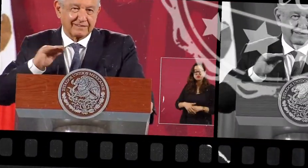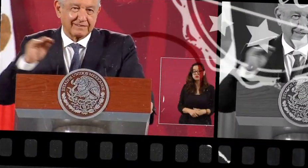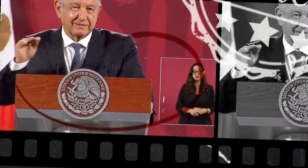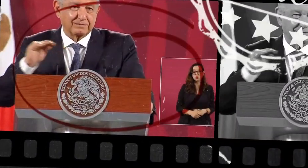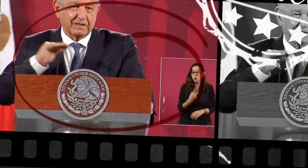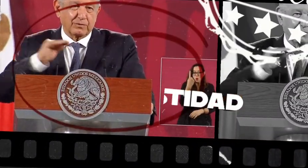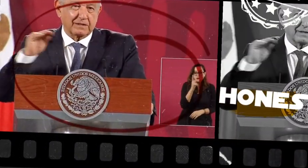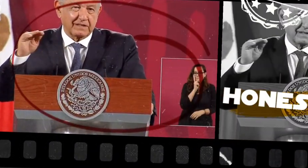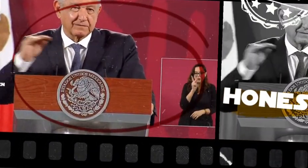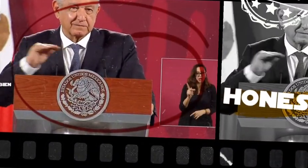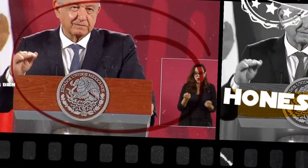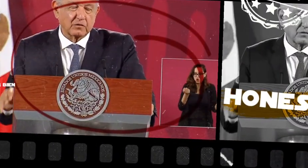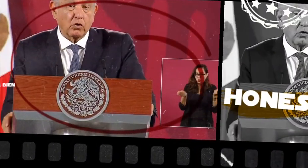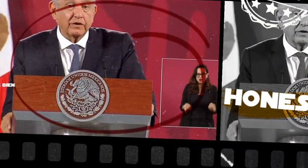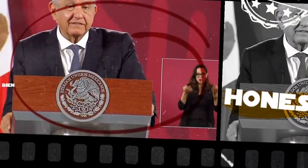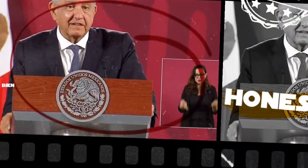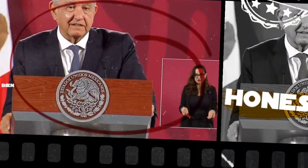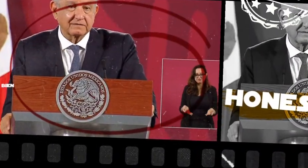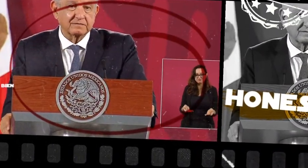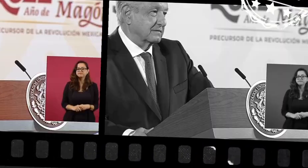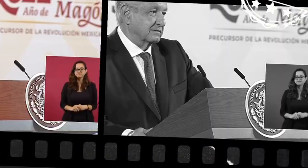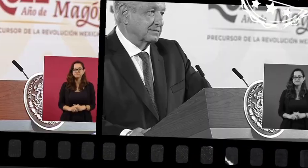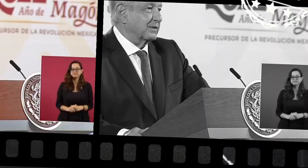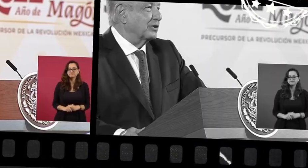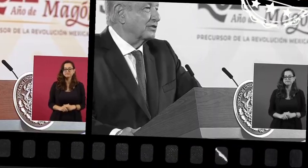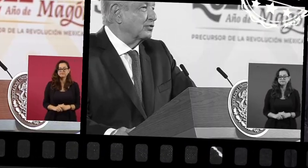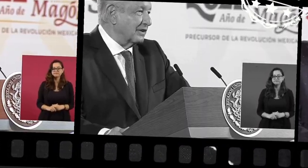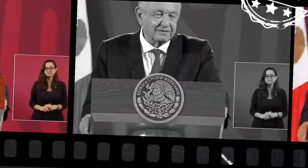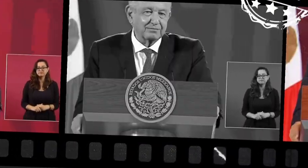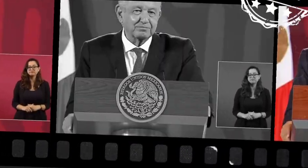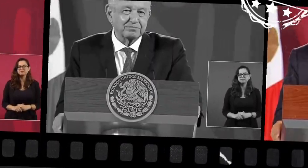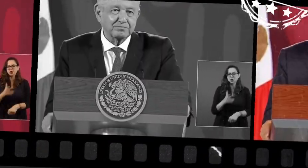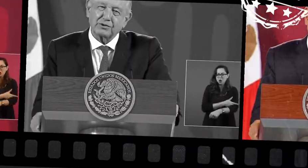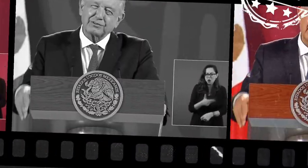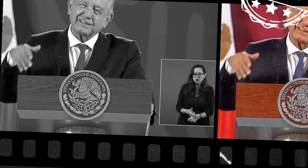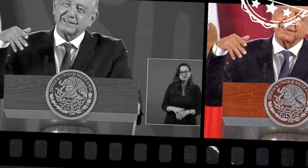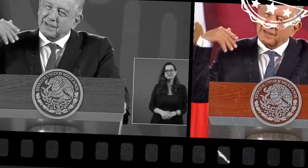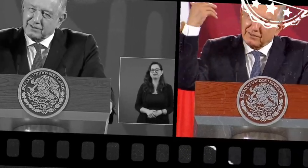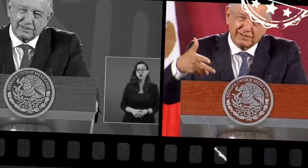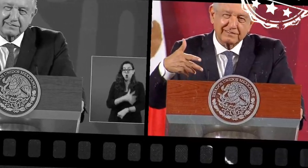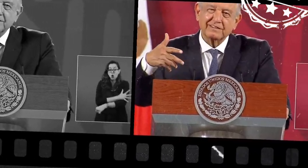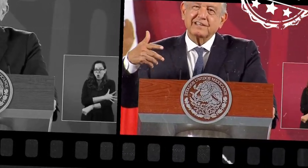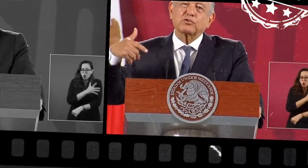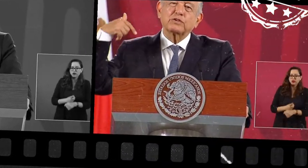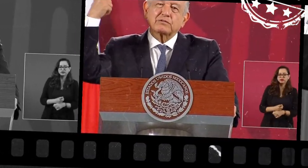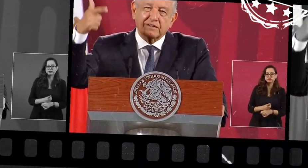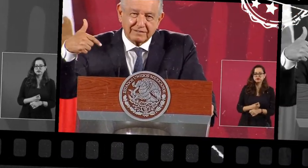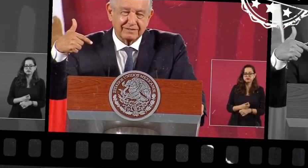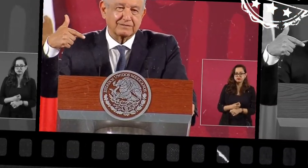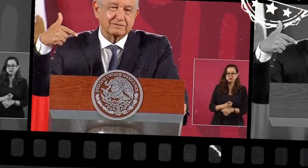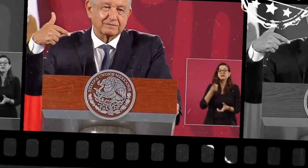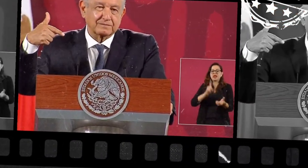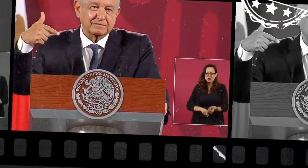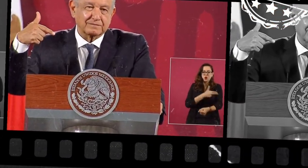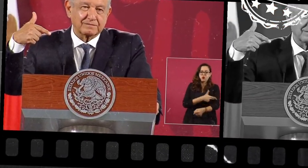una palabra para gobernar bien: honestidad. Porque podría decir honradez, pero la honestidad es más que la honradez, incluye la